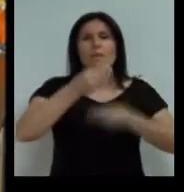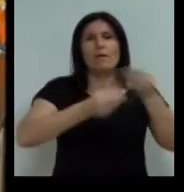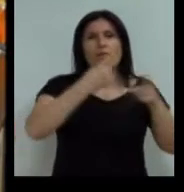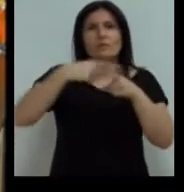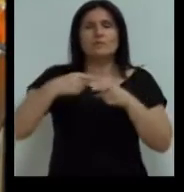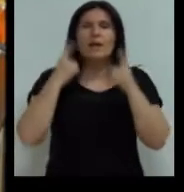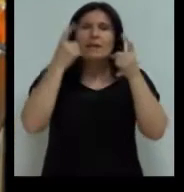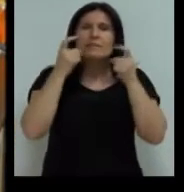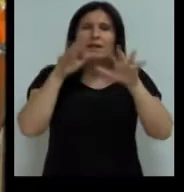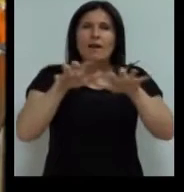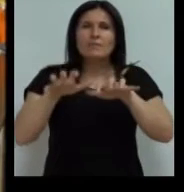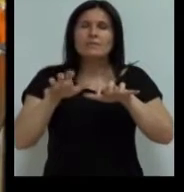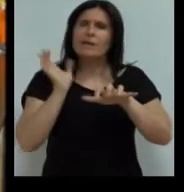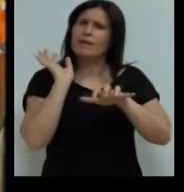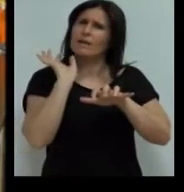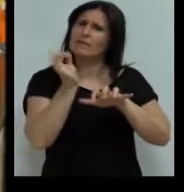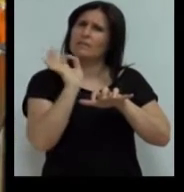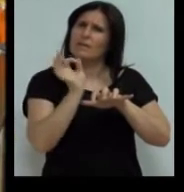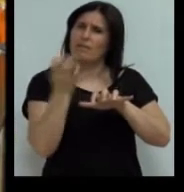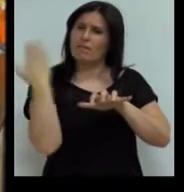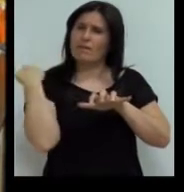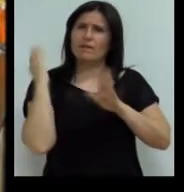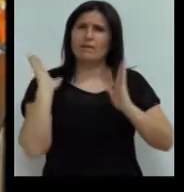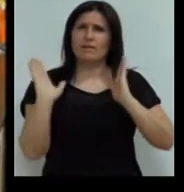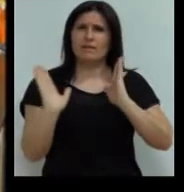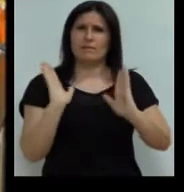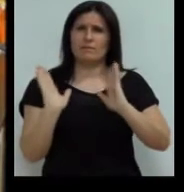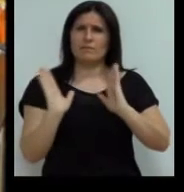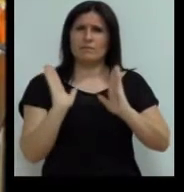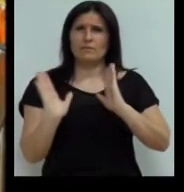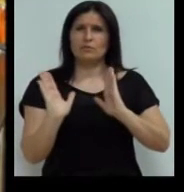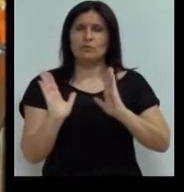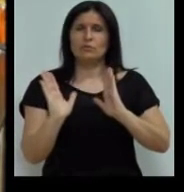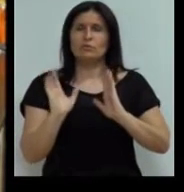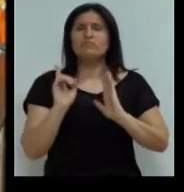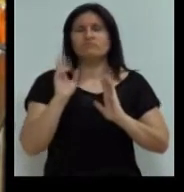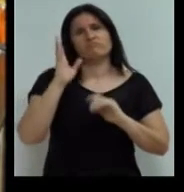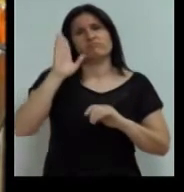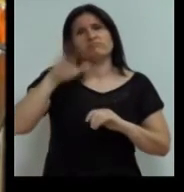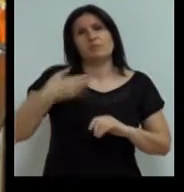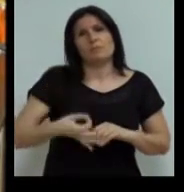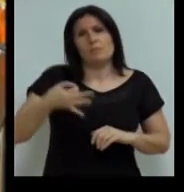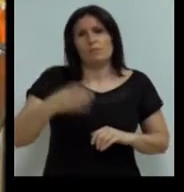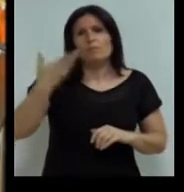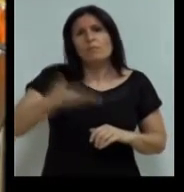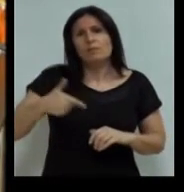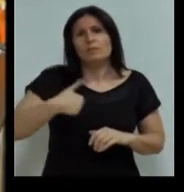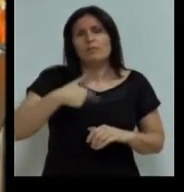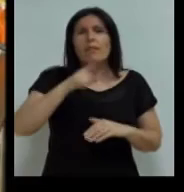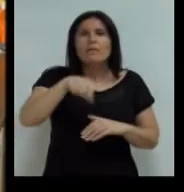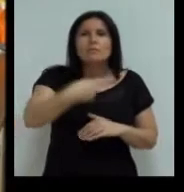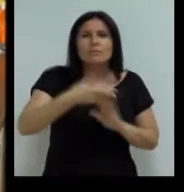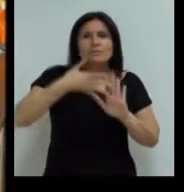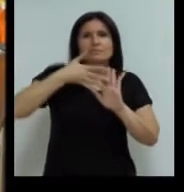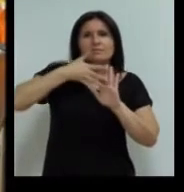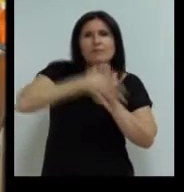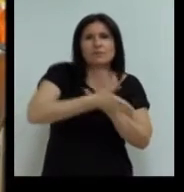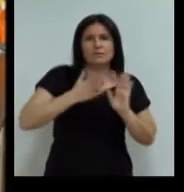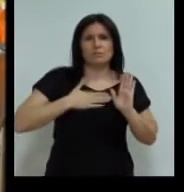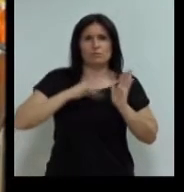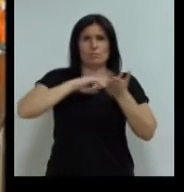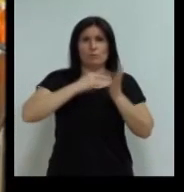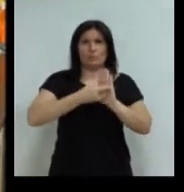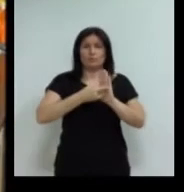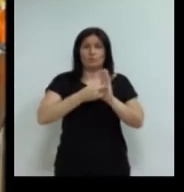aprender. Cierto es que aquellos momentos fueron importantes para definir lo que luego fue el proyecto,